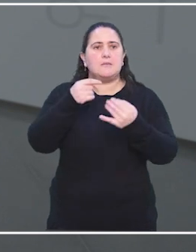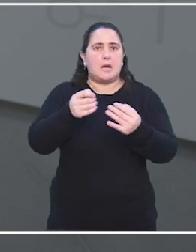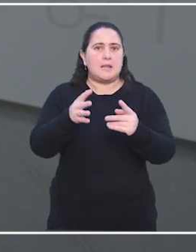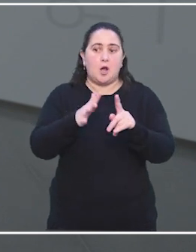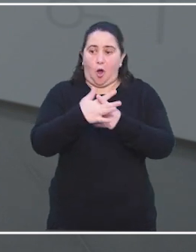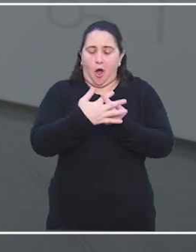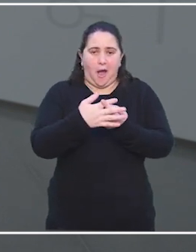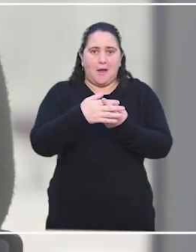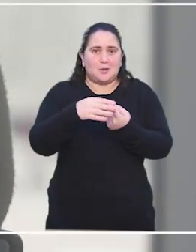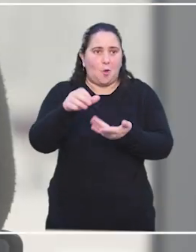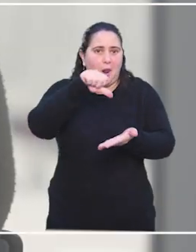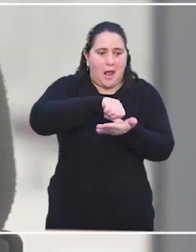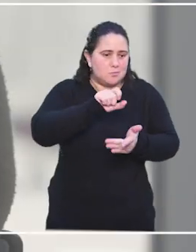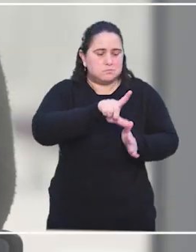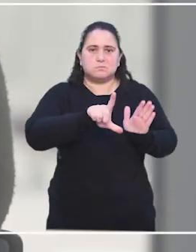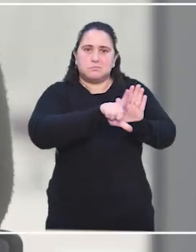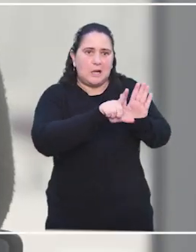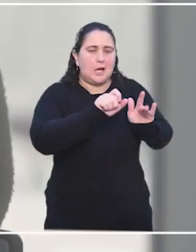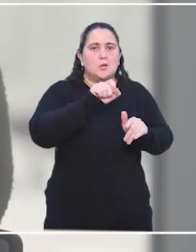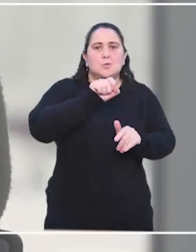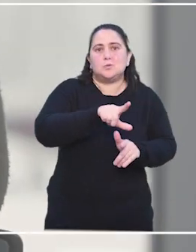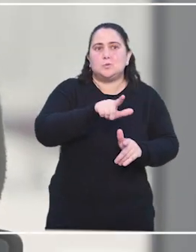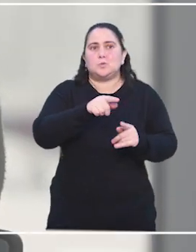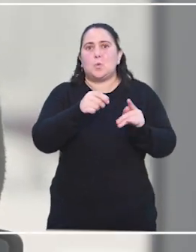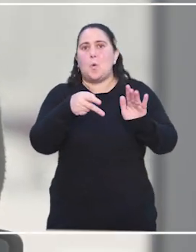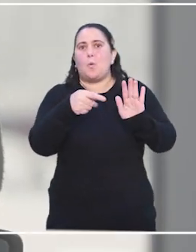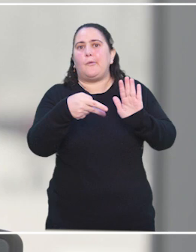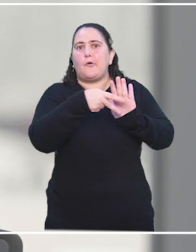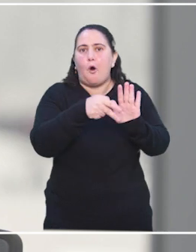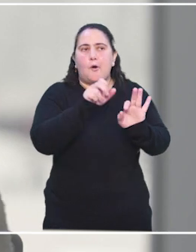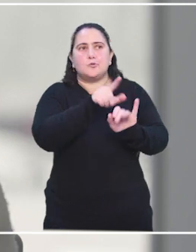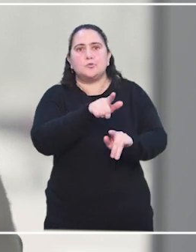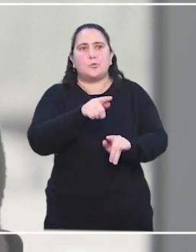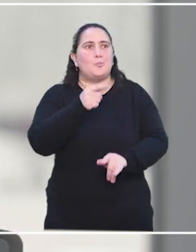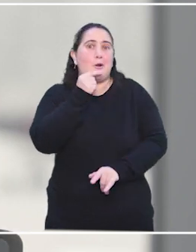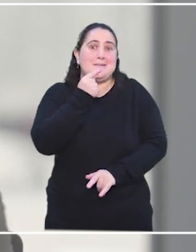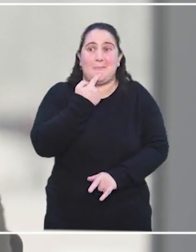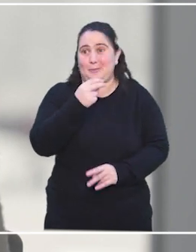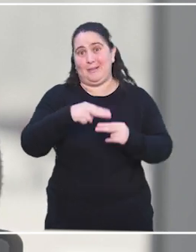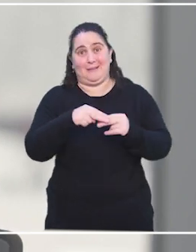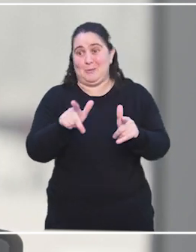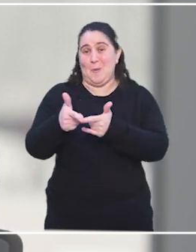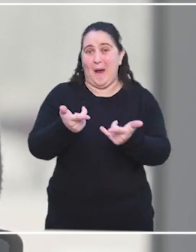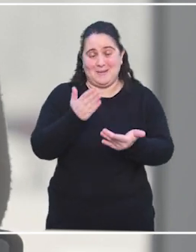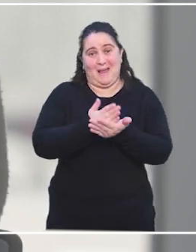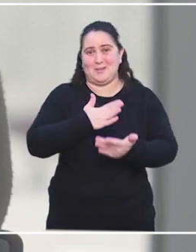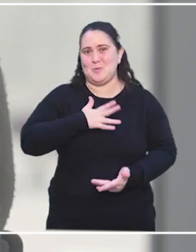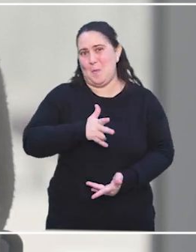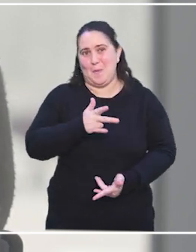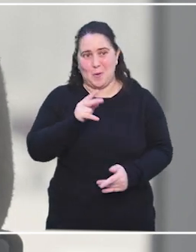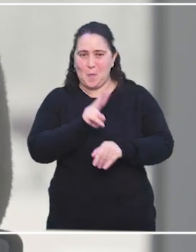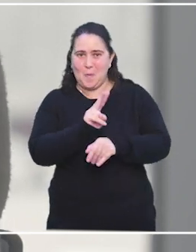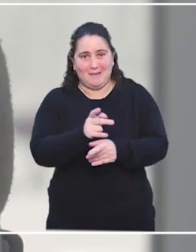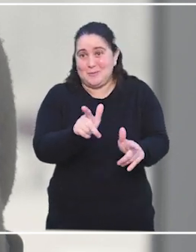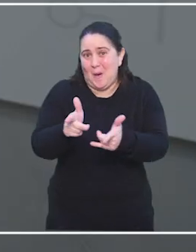contexto nacional, con leyes nacionales, no tenemos policía del Internet, de los derechos humanos. Pero